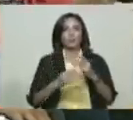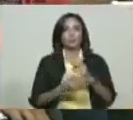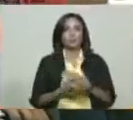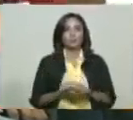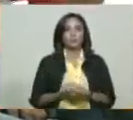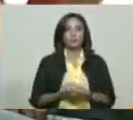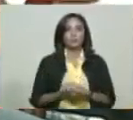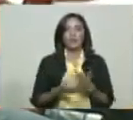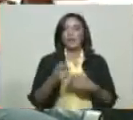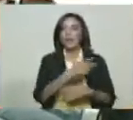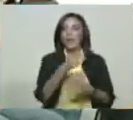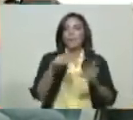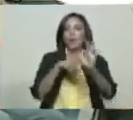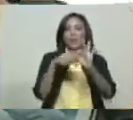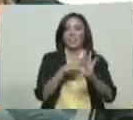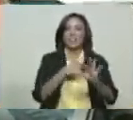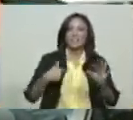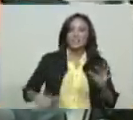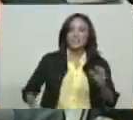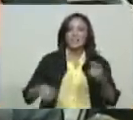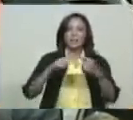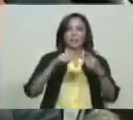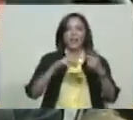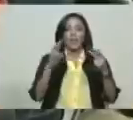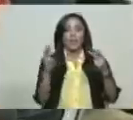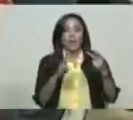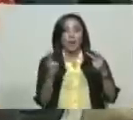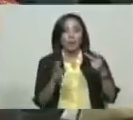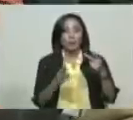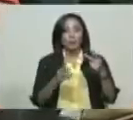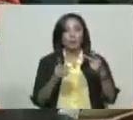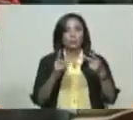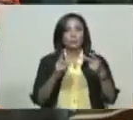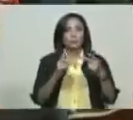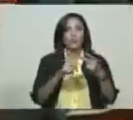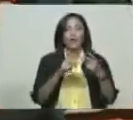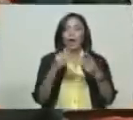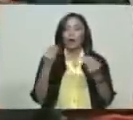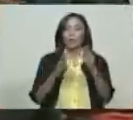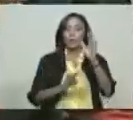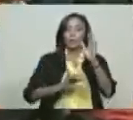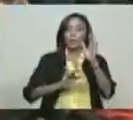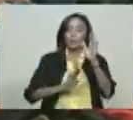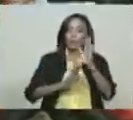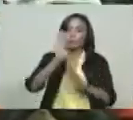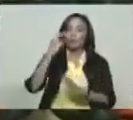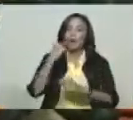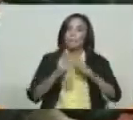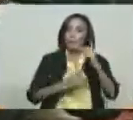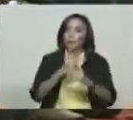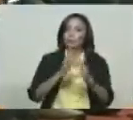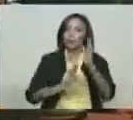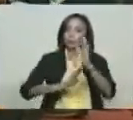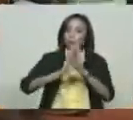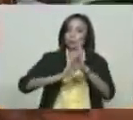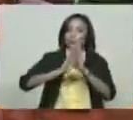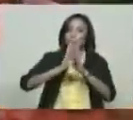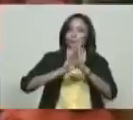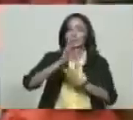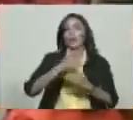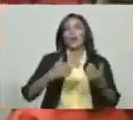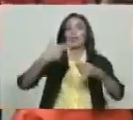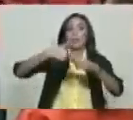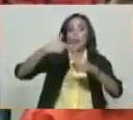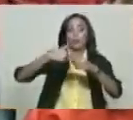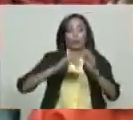en yuanes, en euros, producto del incremento de la producción del petróleo y de